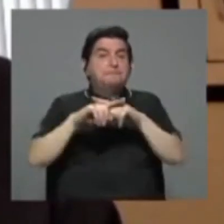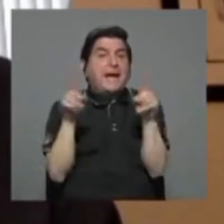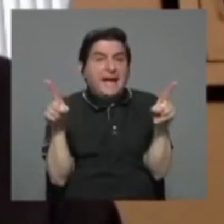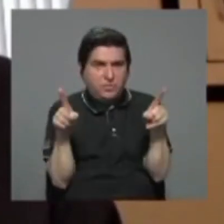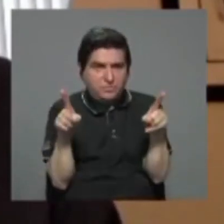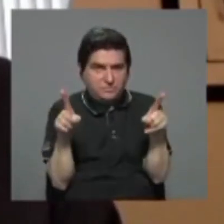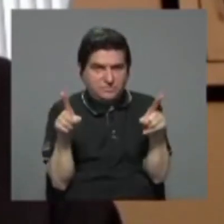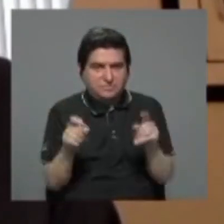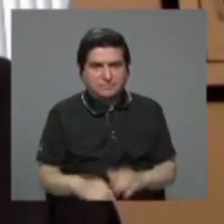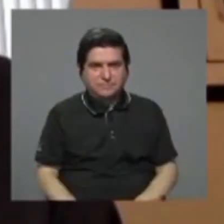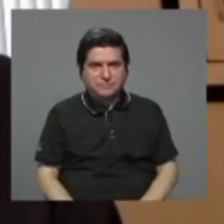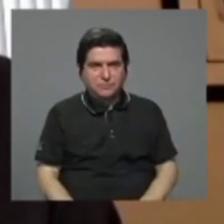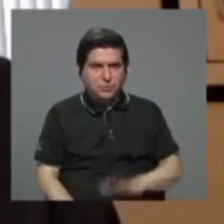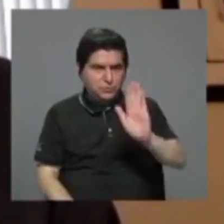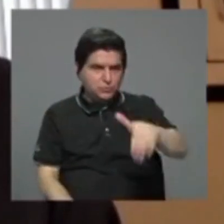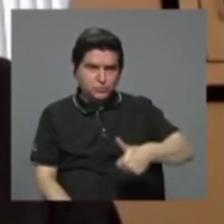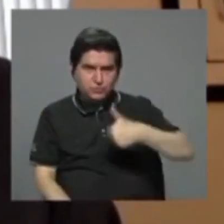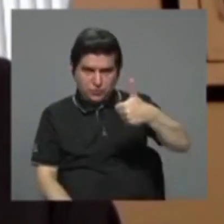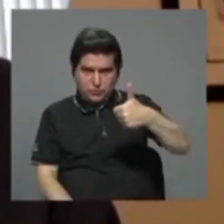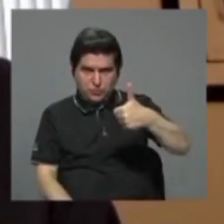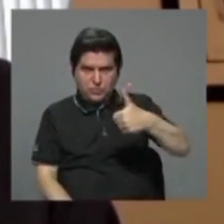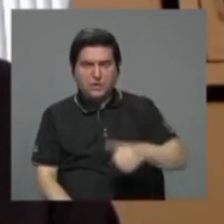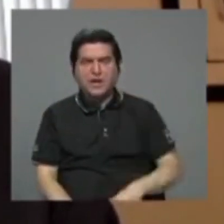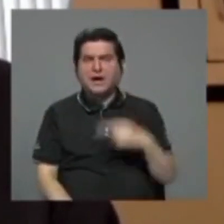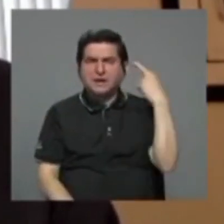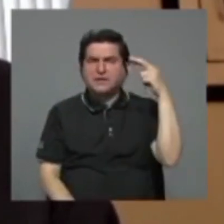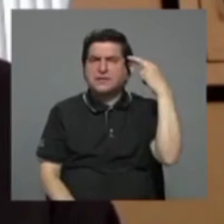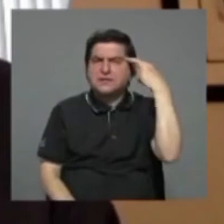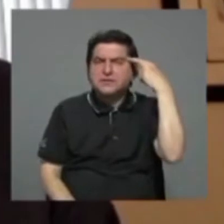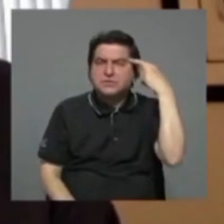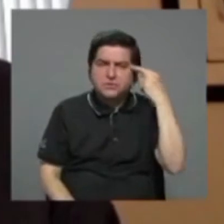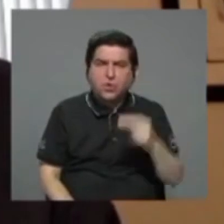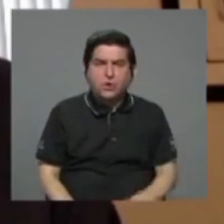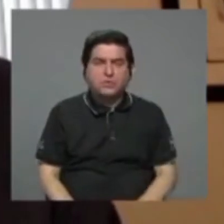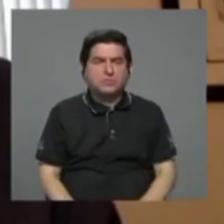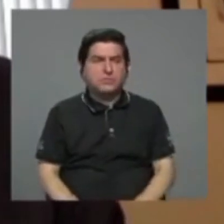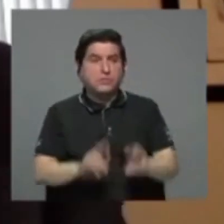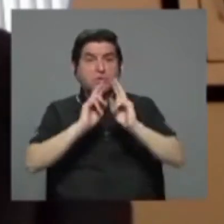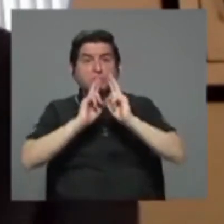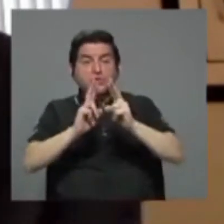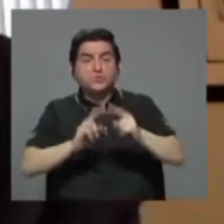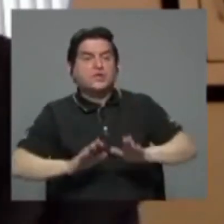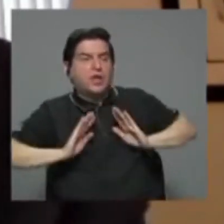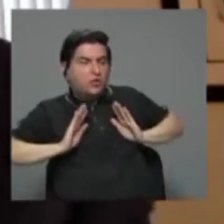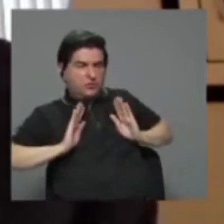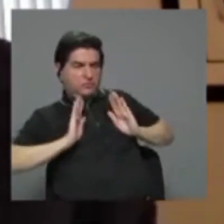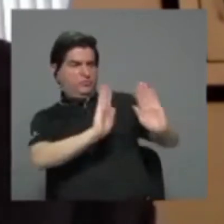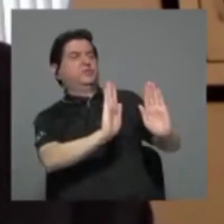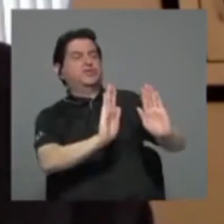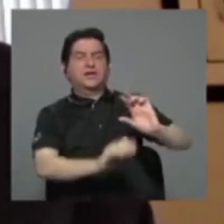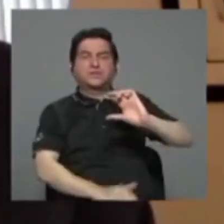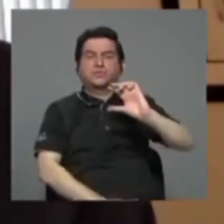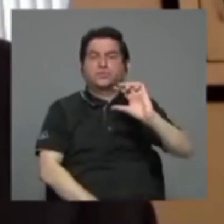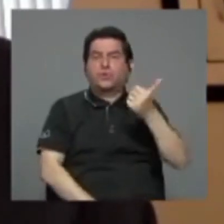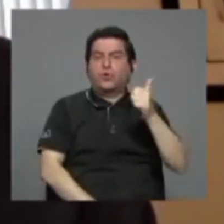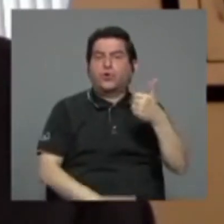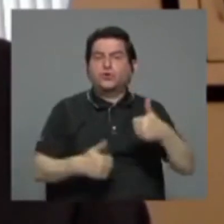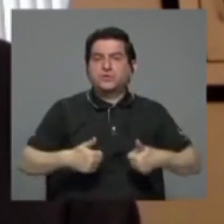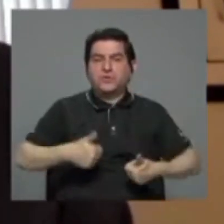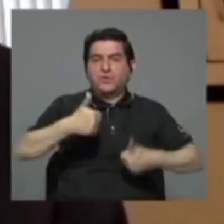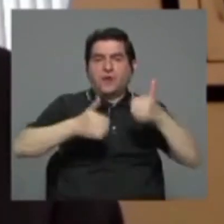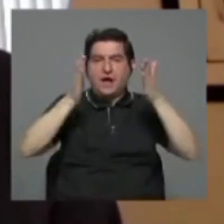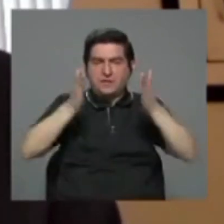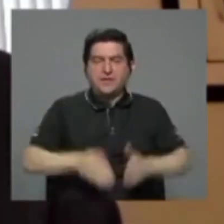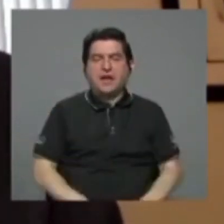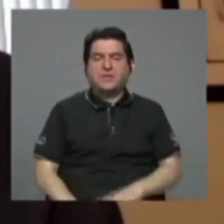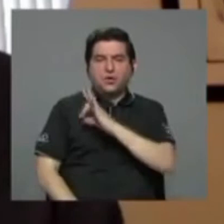embargo, su triunfo fue en gran medida un producto del rechazo a la otra opción, que era la de